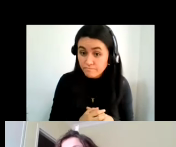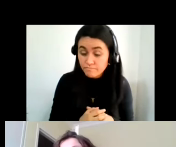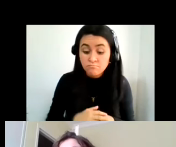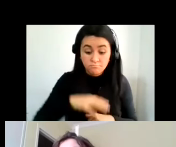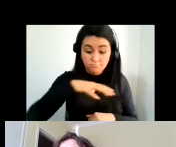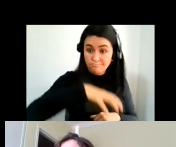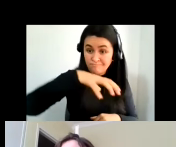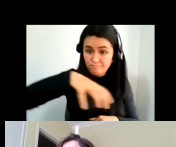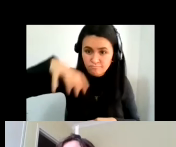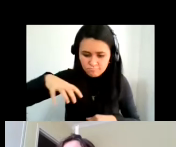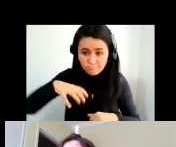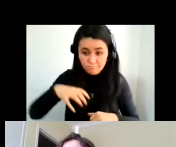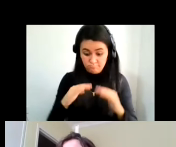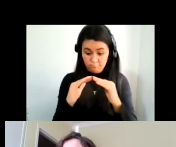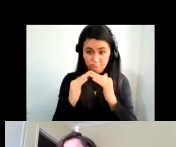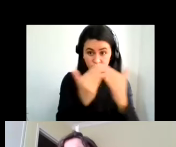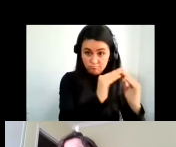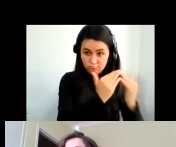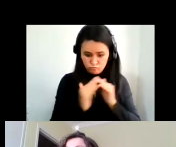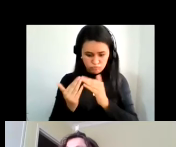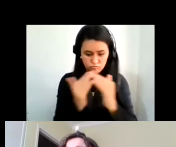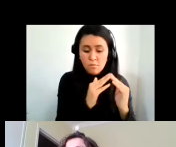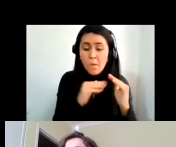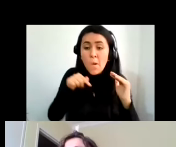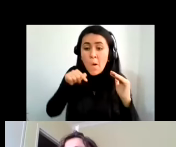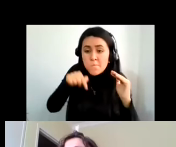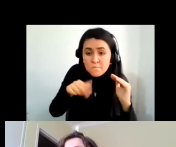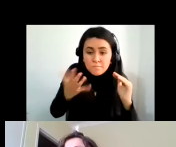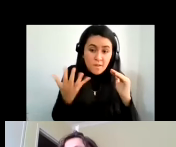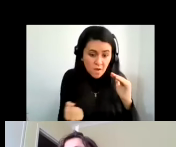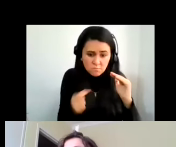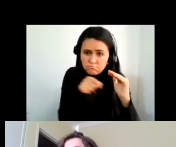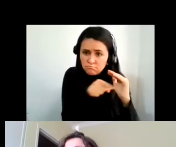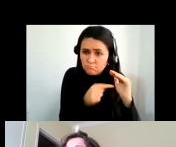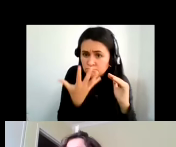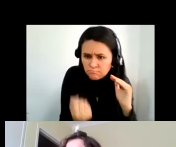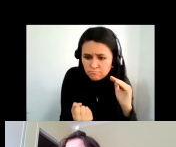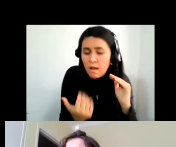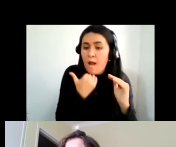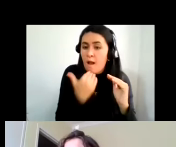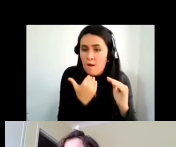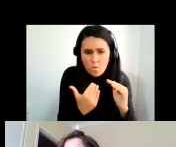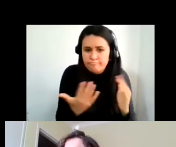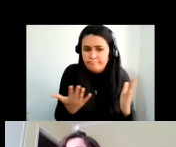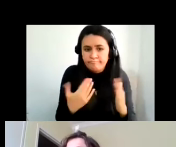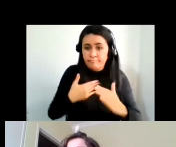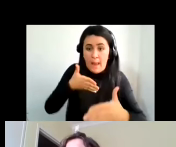en vecindarios donde pueda haber dificultades de acceso a raíz de las condiciones de seguridad de